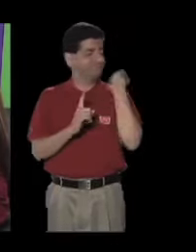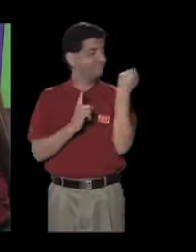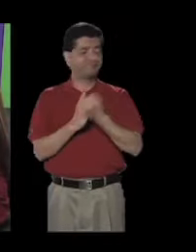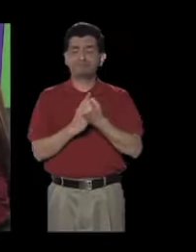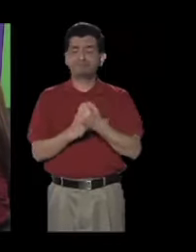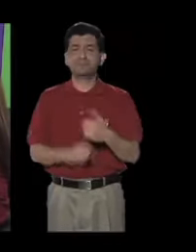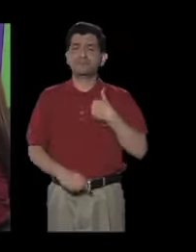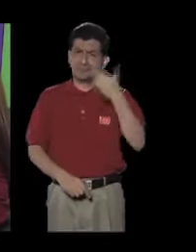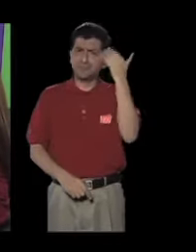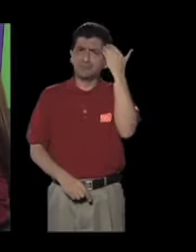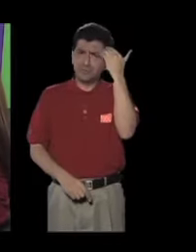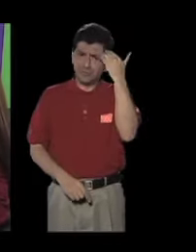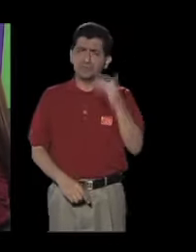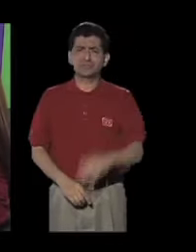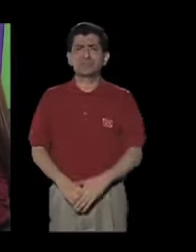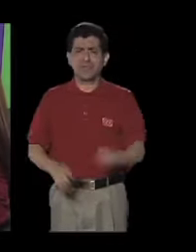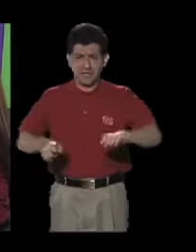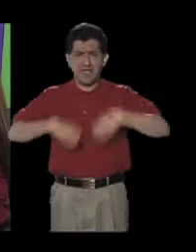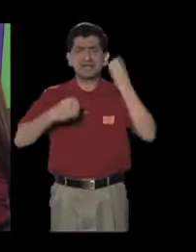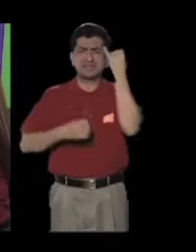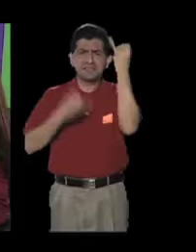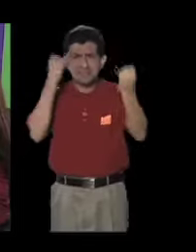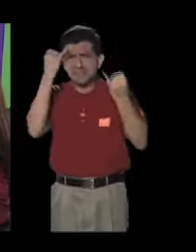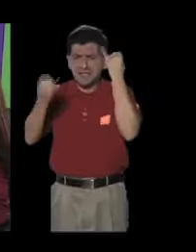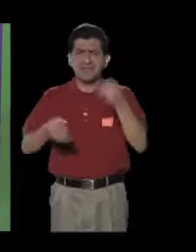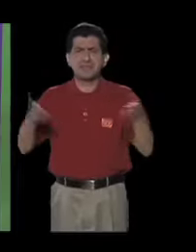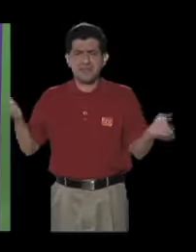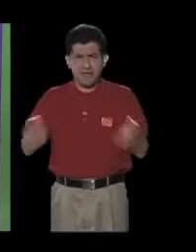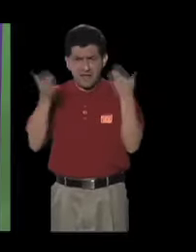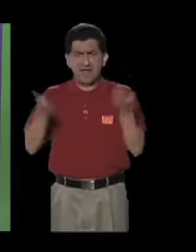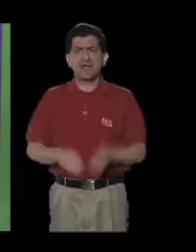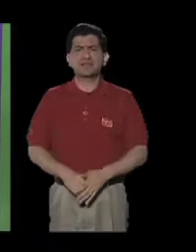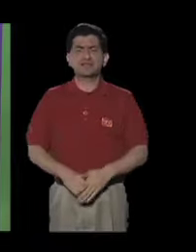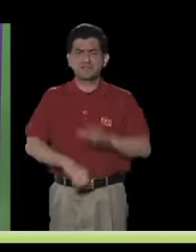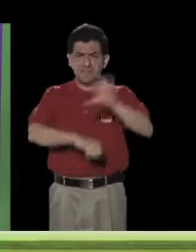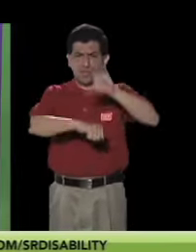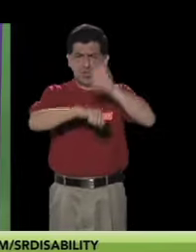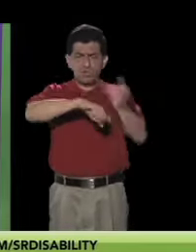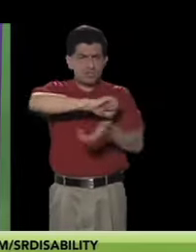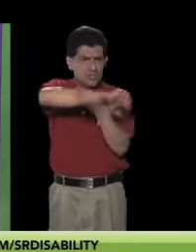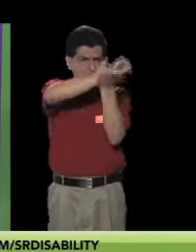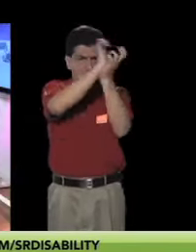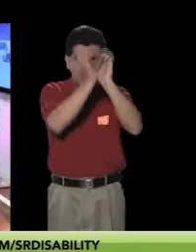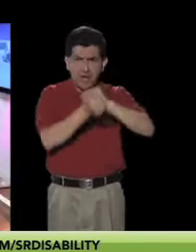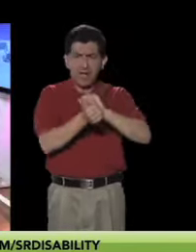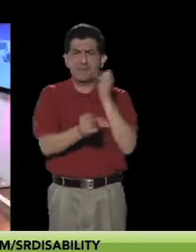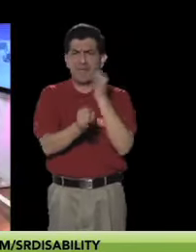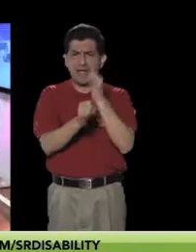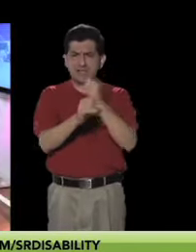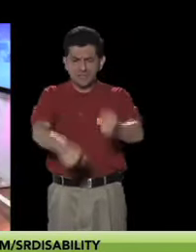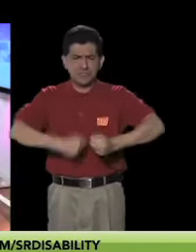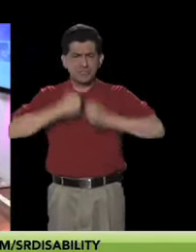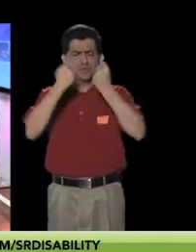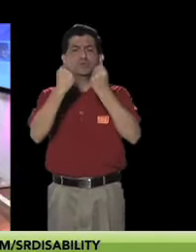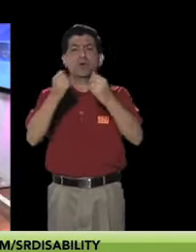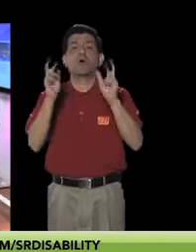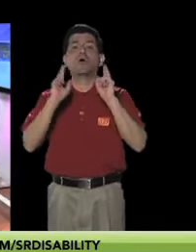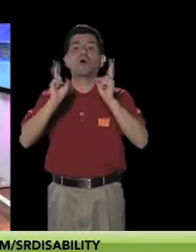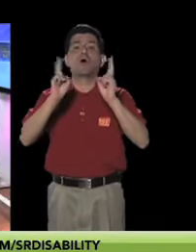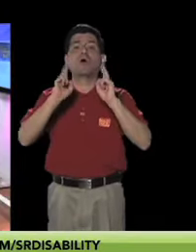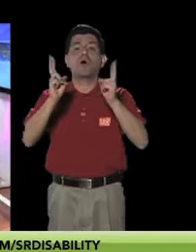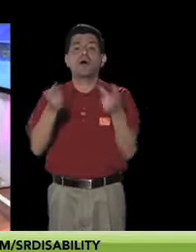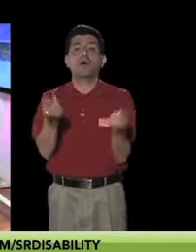que existen algunas iniciativas para promover que el Consejo se convierta en una institución más fuerte y ojalá que